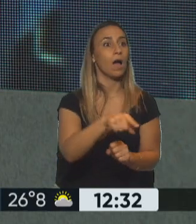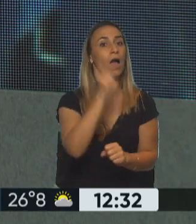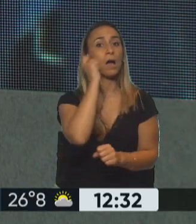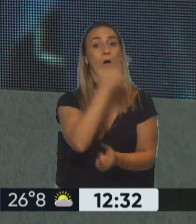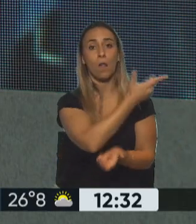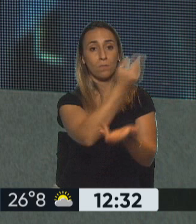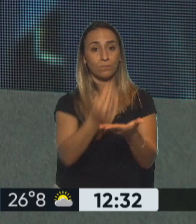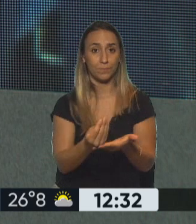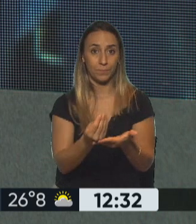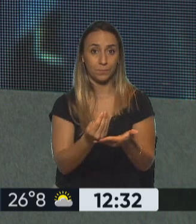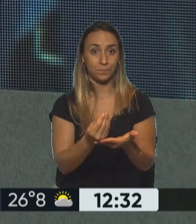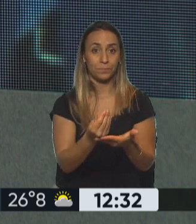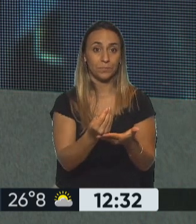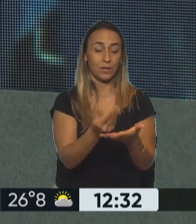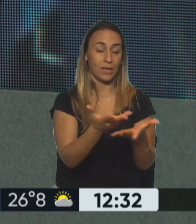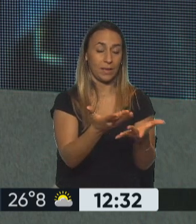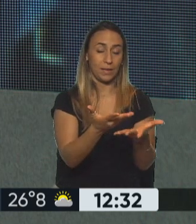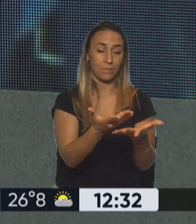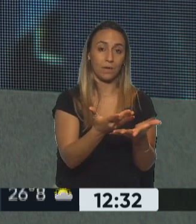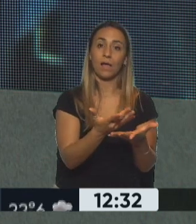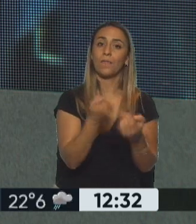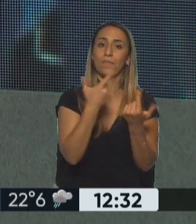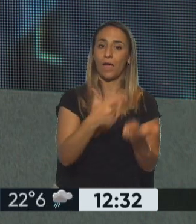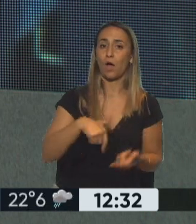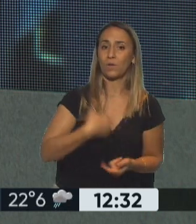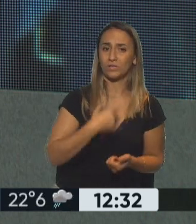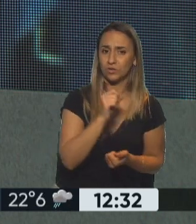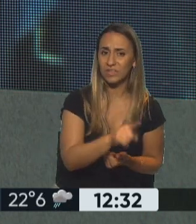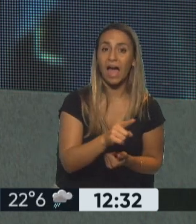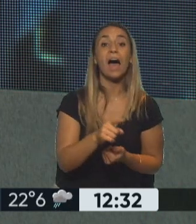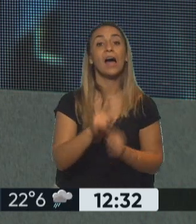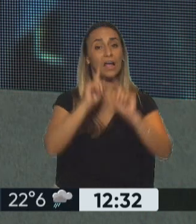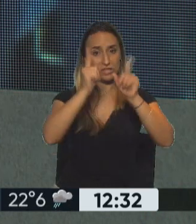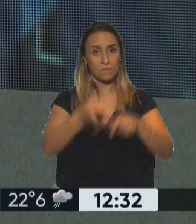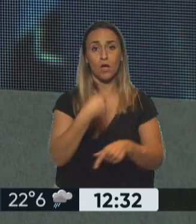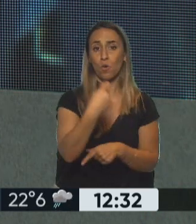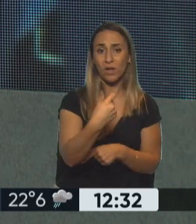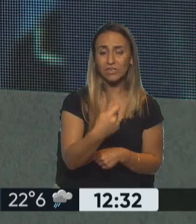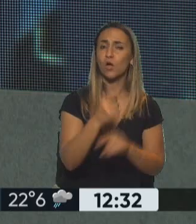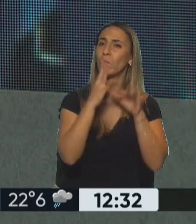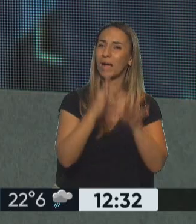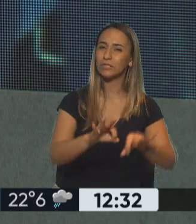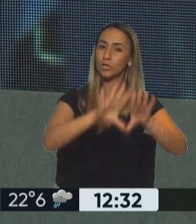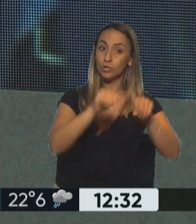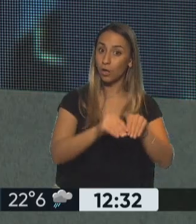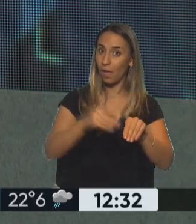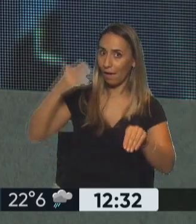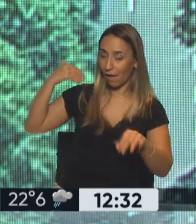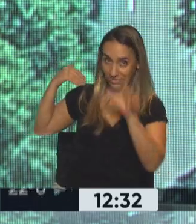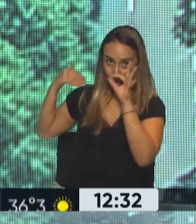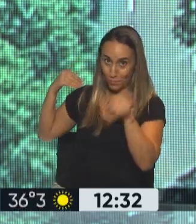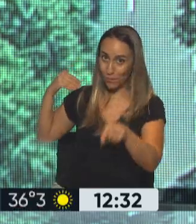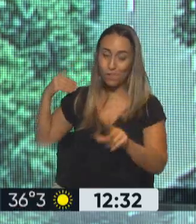trabajando bueno, con obra social, como decía el presidente, con aportes jubilatorios, con vacaciones. Digo, esto no se había visto nunca.